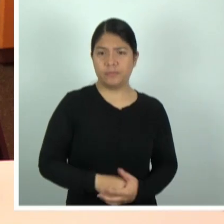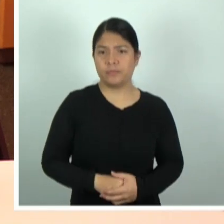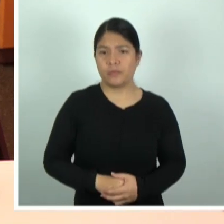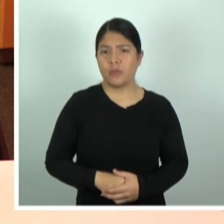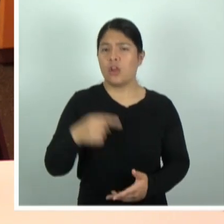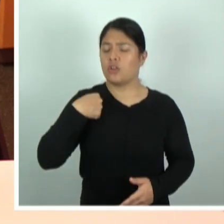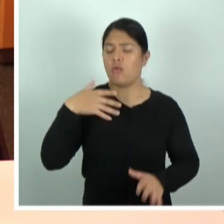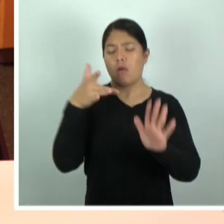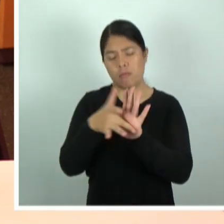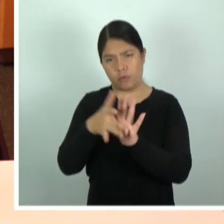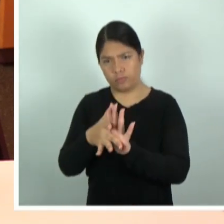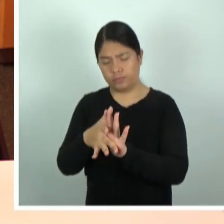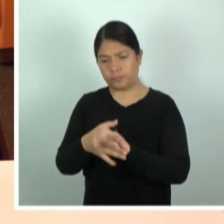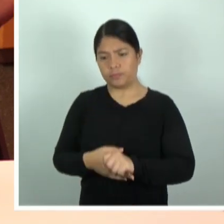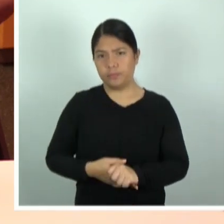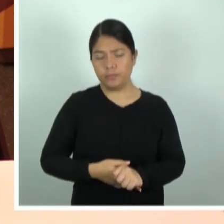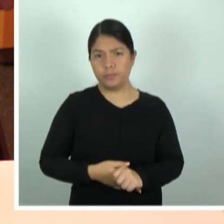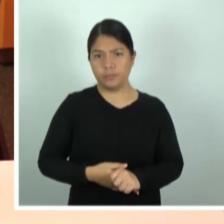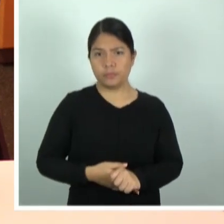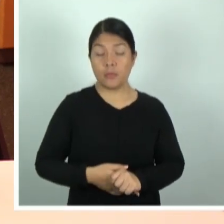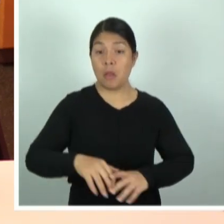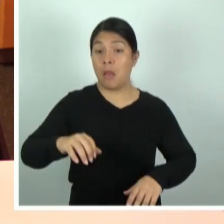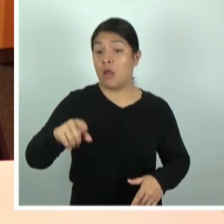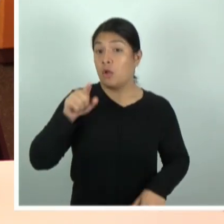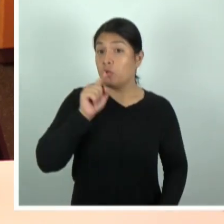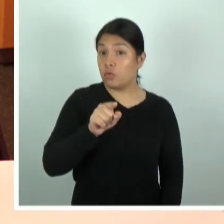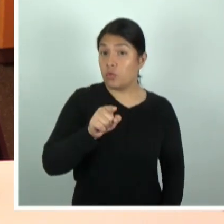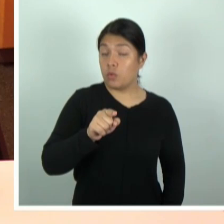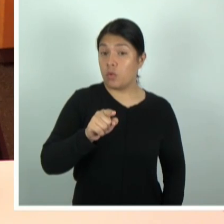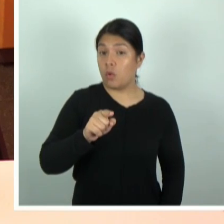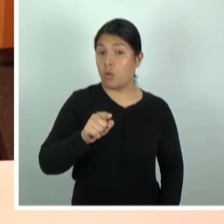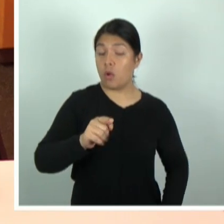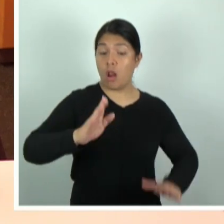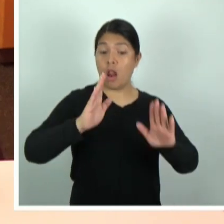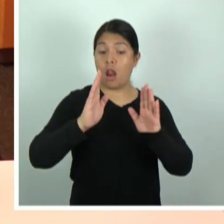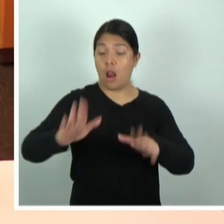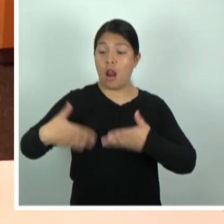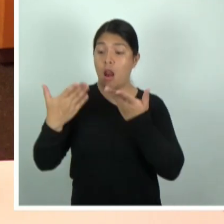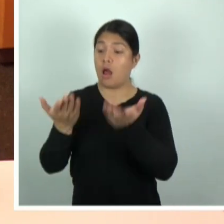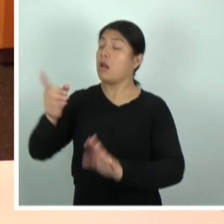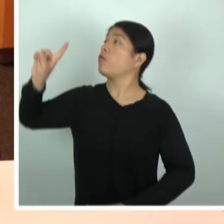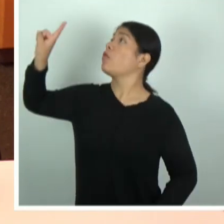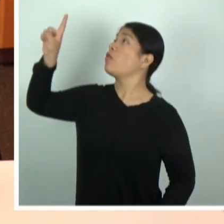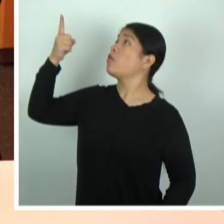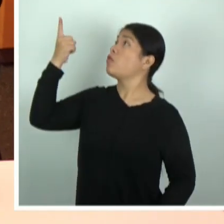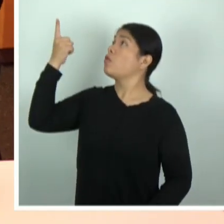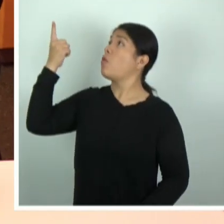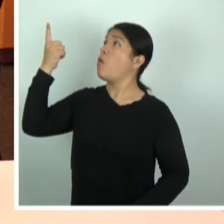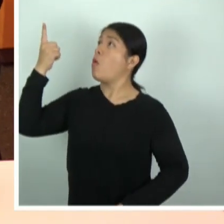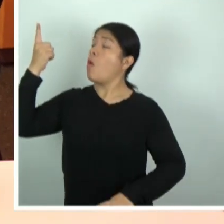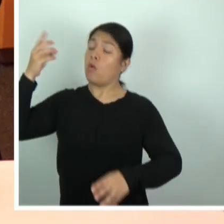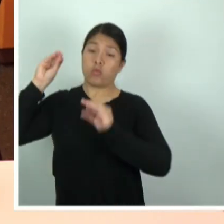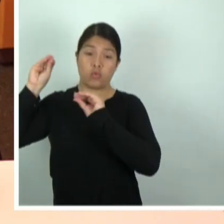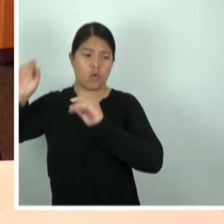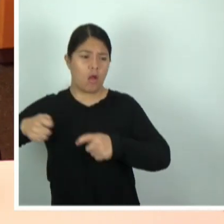Déjame explicarte por qué. Porque para que tú recibas la gracia de Dios, primero hay